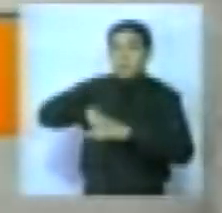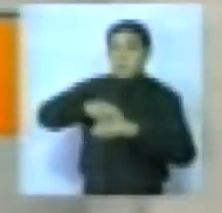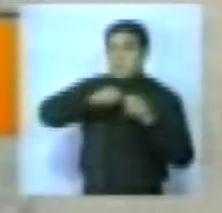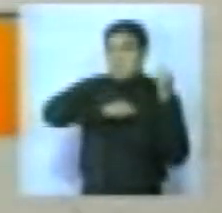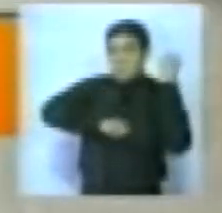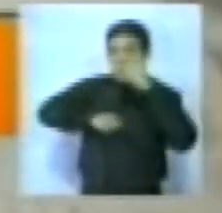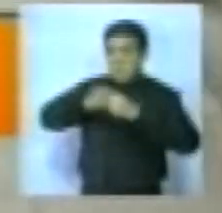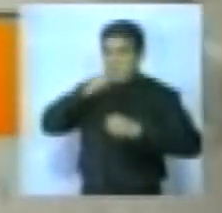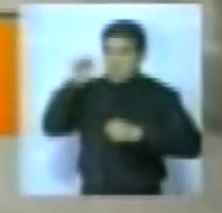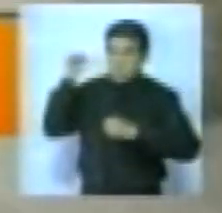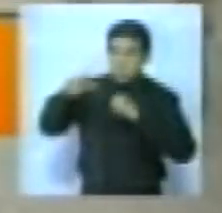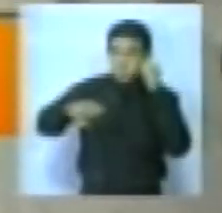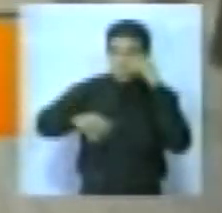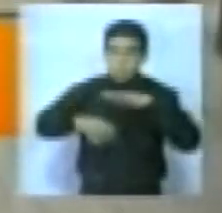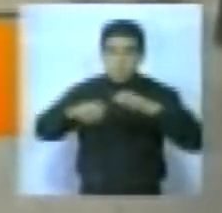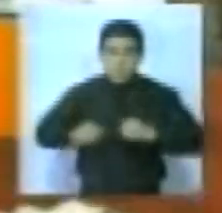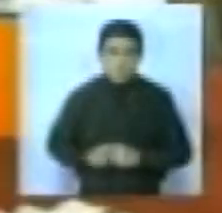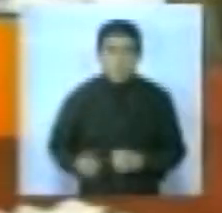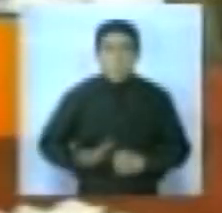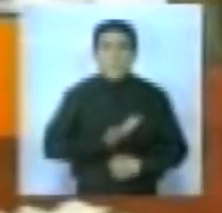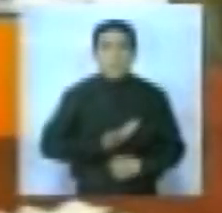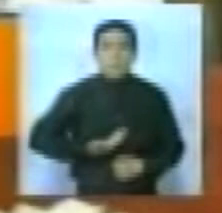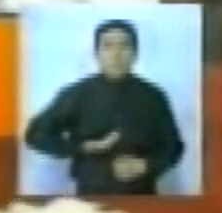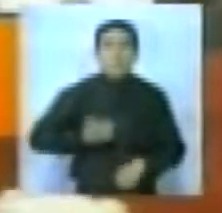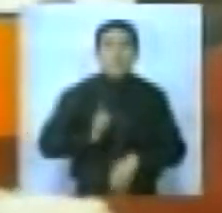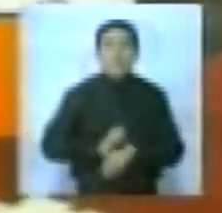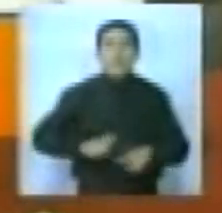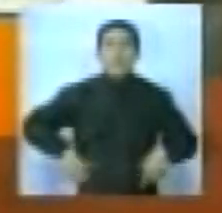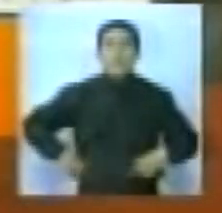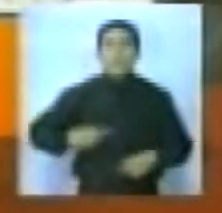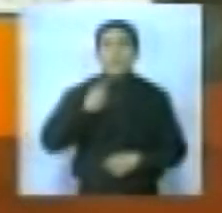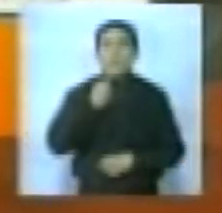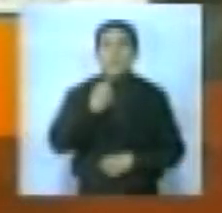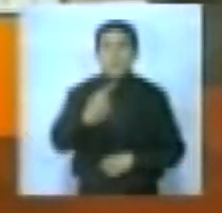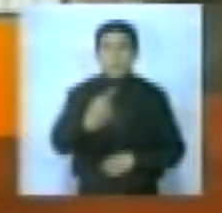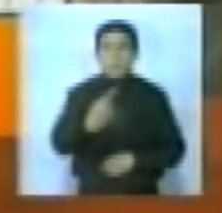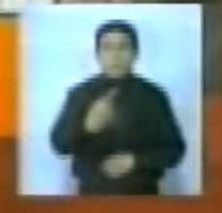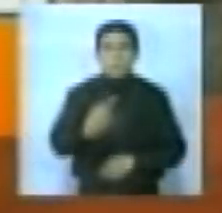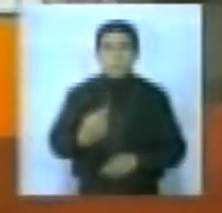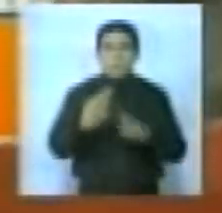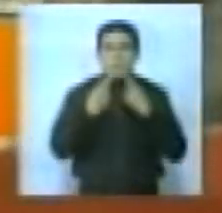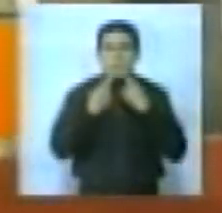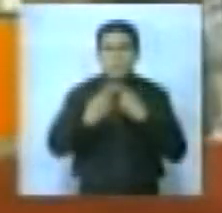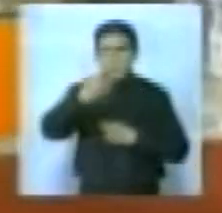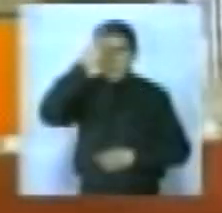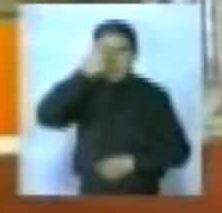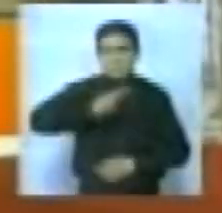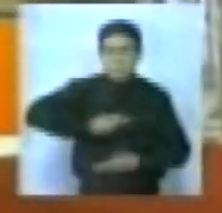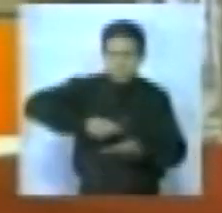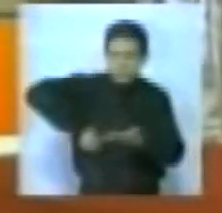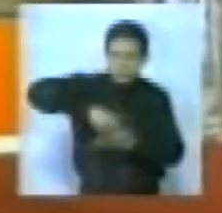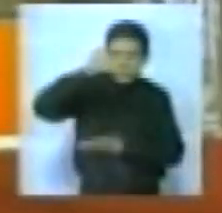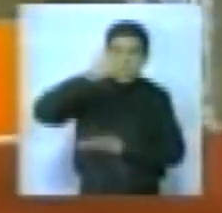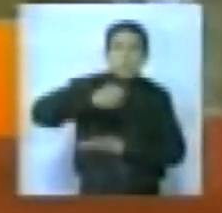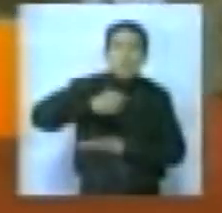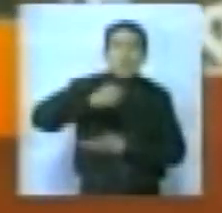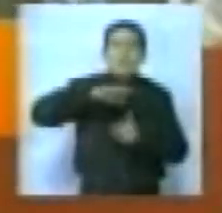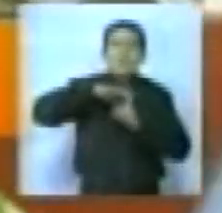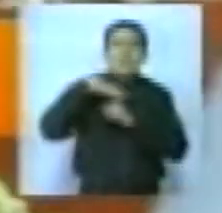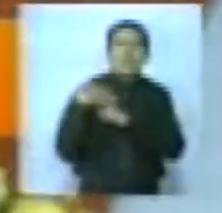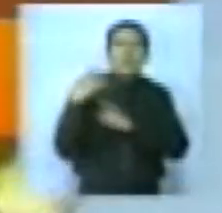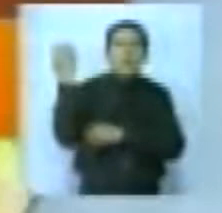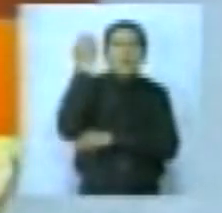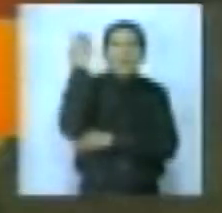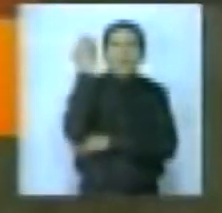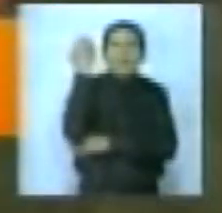Nacional. Finalmente, el presidente de la República emitió un pronunciamiento donde firmó el estado de excepción en el